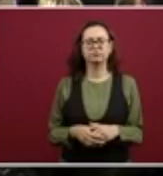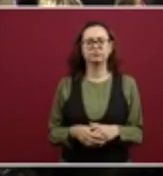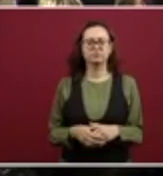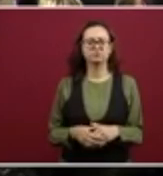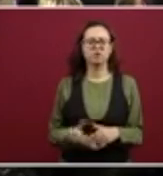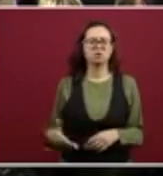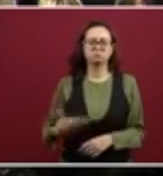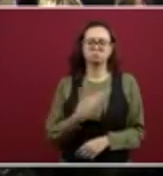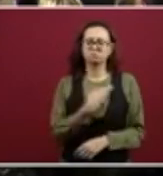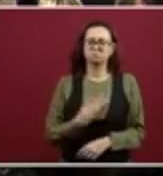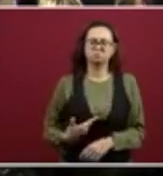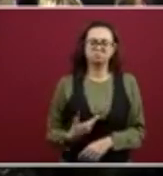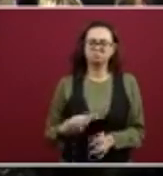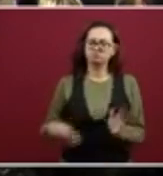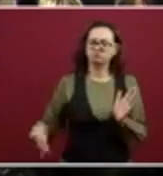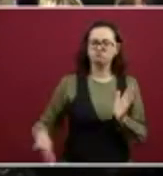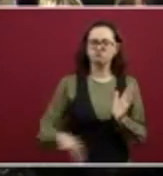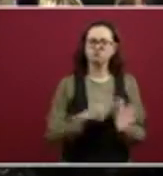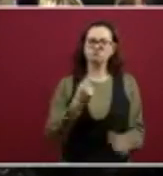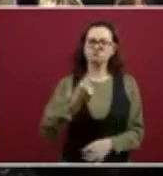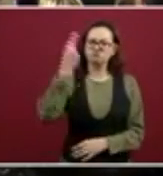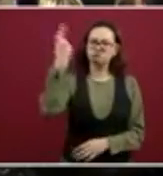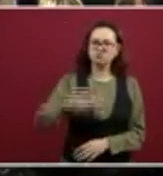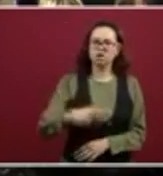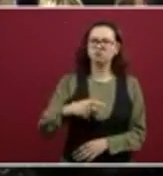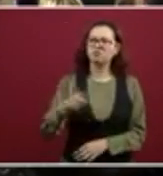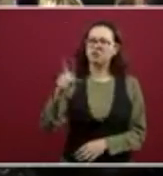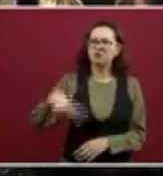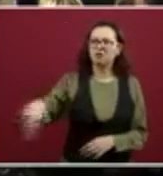decreto de cancelación de